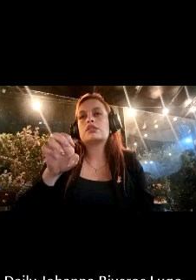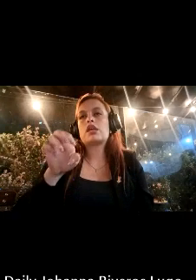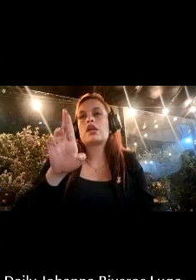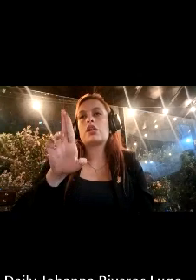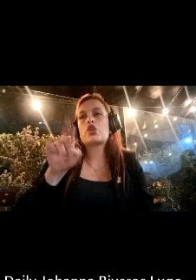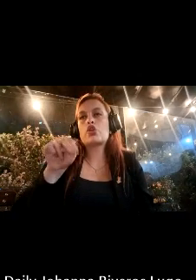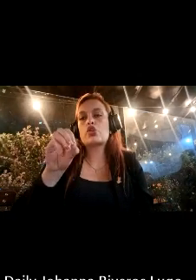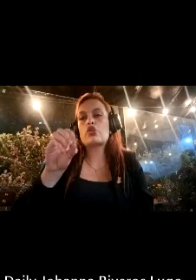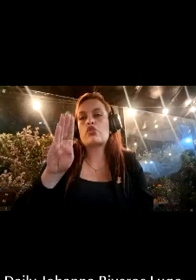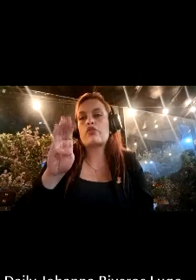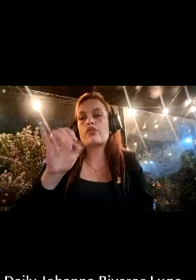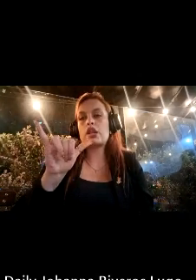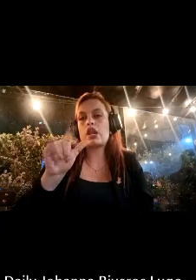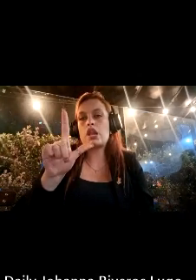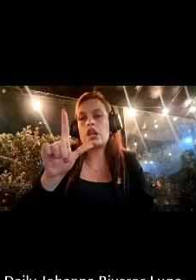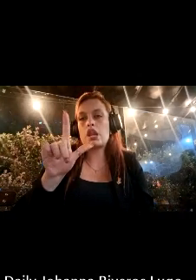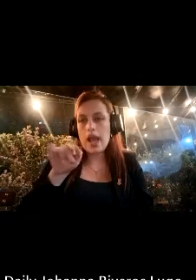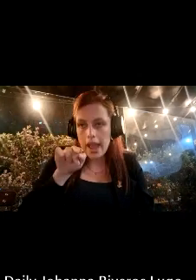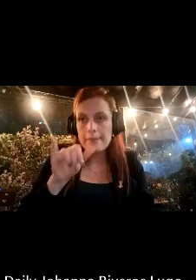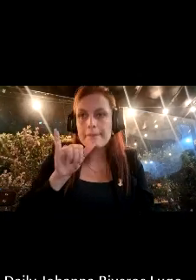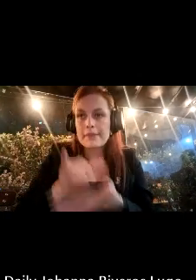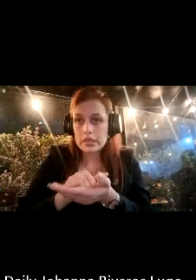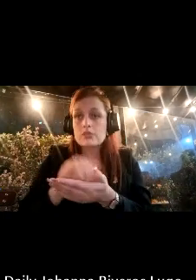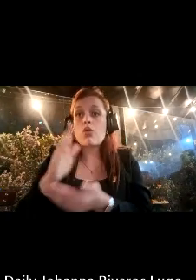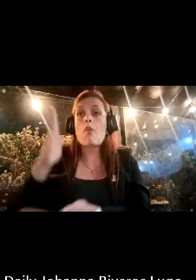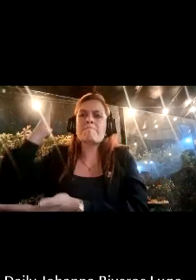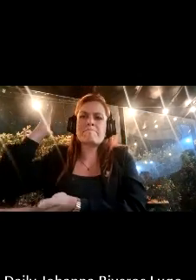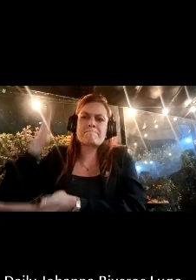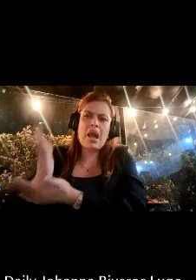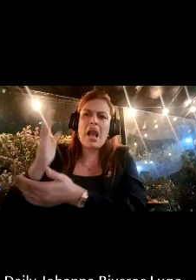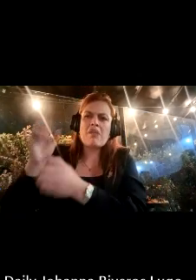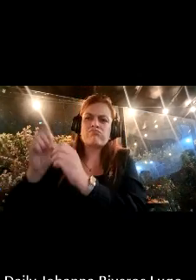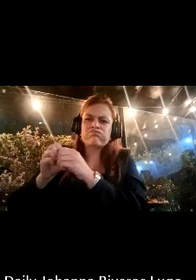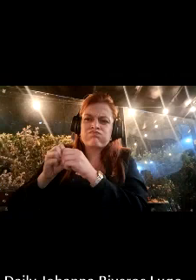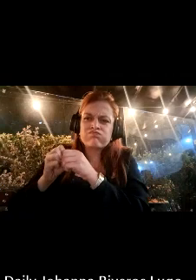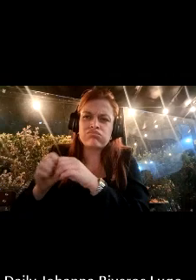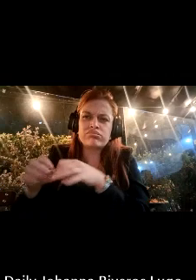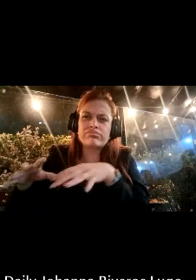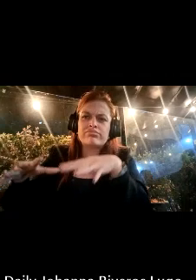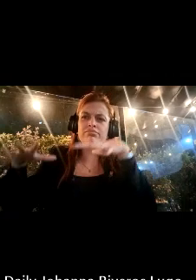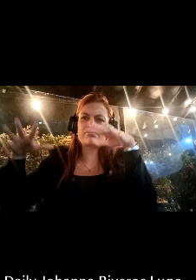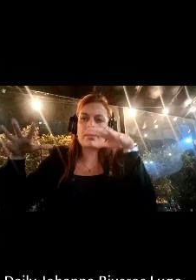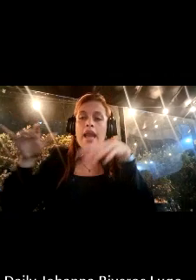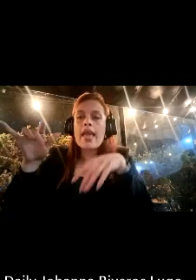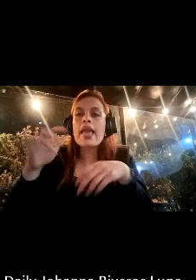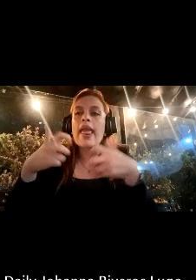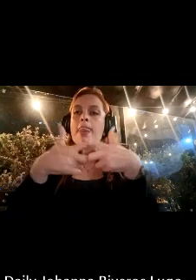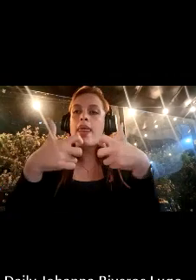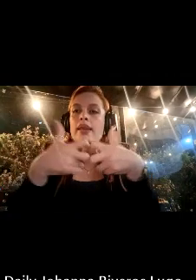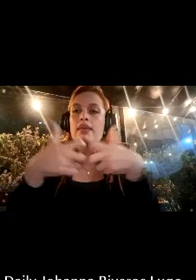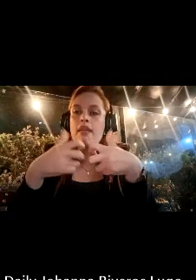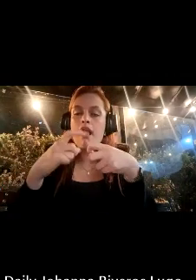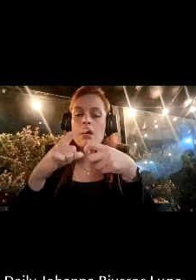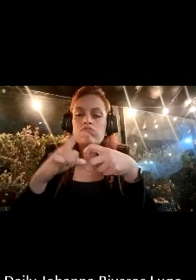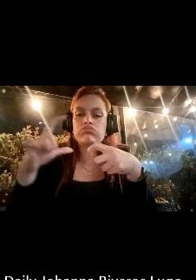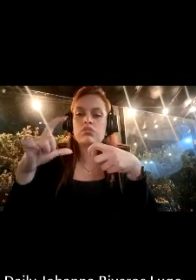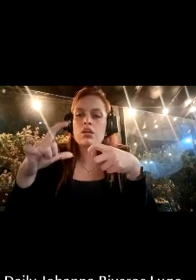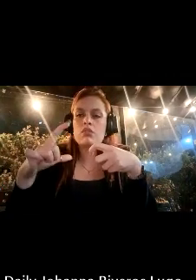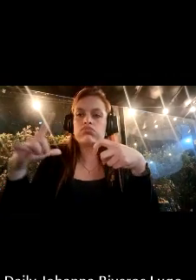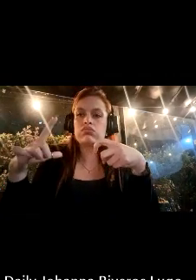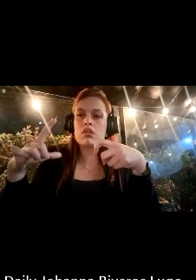incidente y resulta que la radioactividad, la radiación, no permite que en